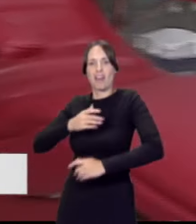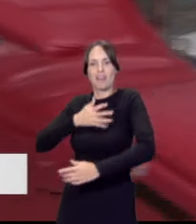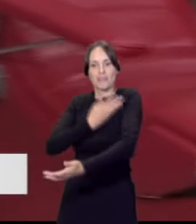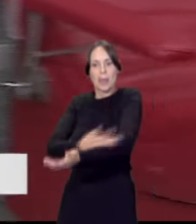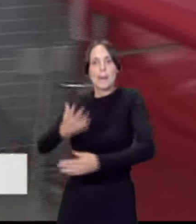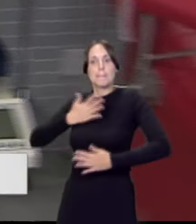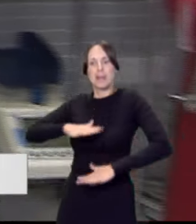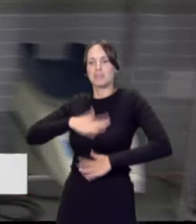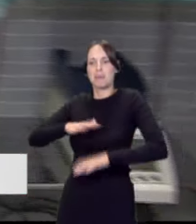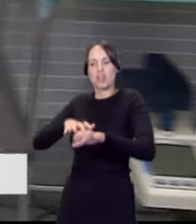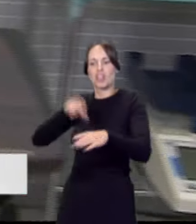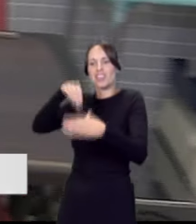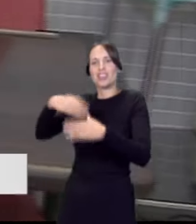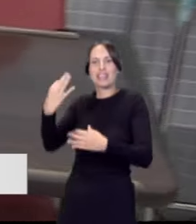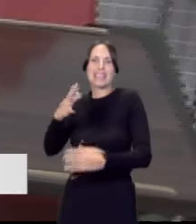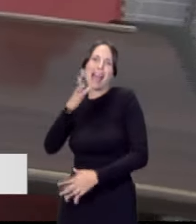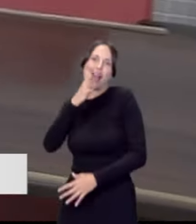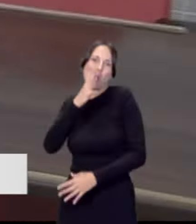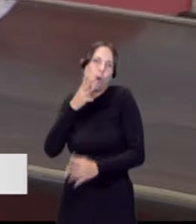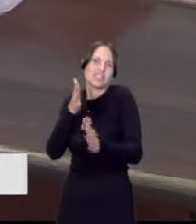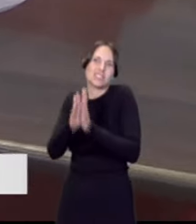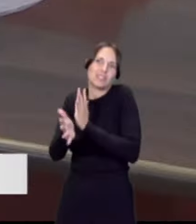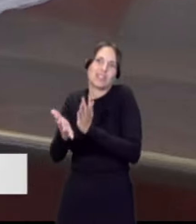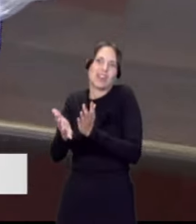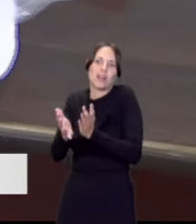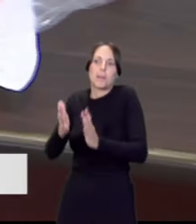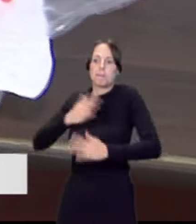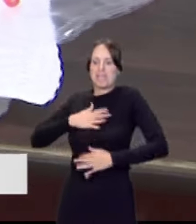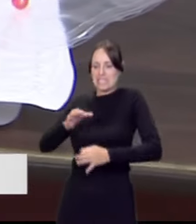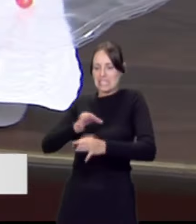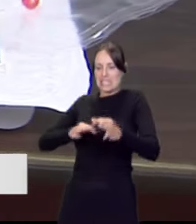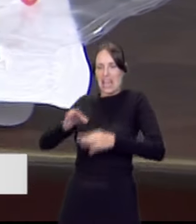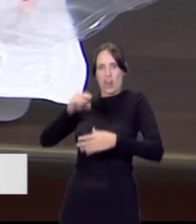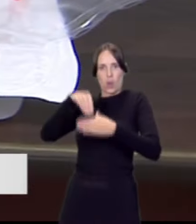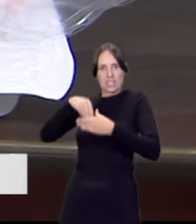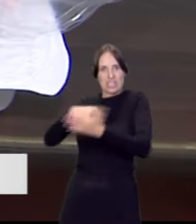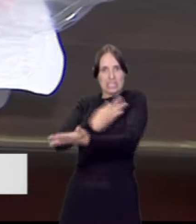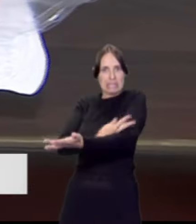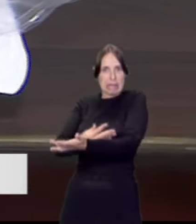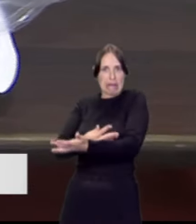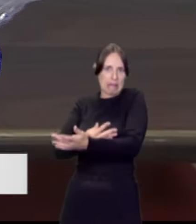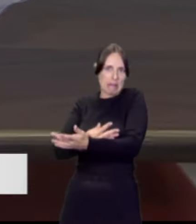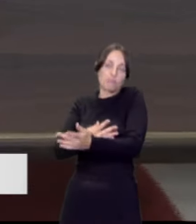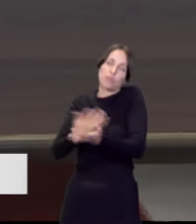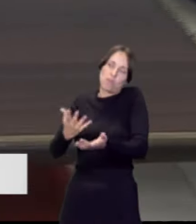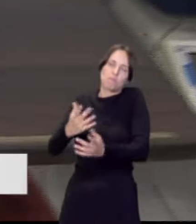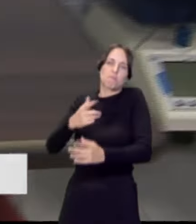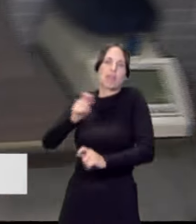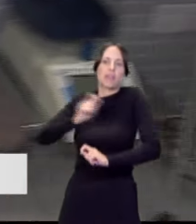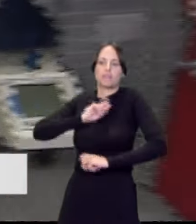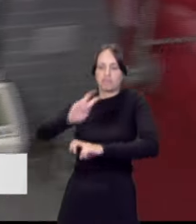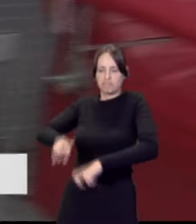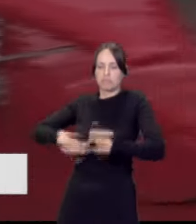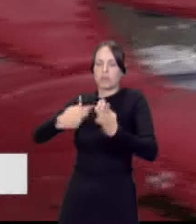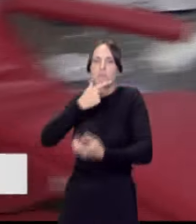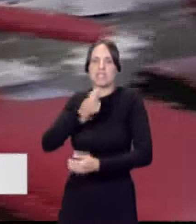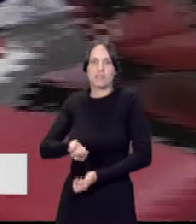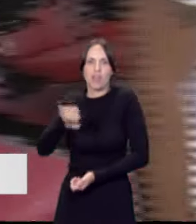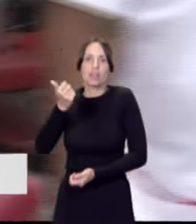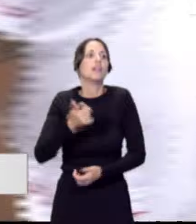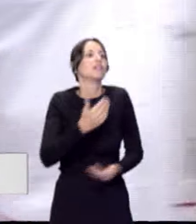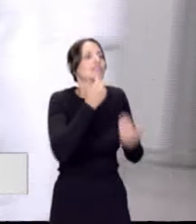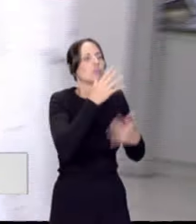agua, pues líquido en el que viajan nuestras células sanguíneas, y entonces es más fácil de reponer. Pues muchas gracias, Luis, por